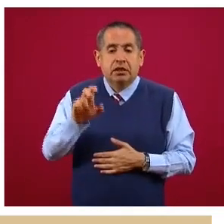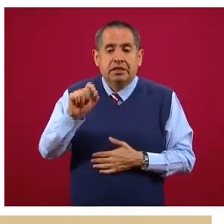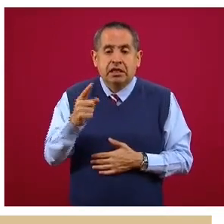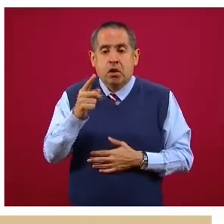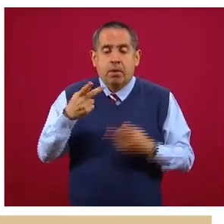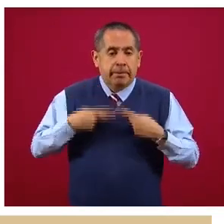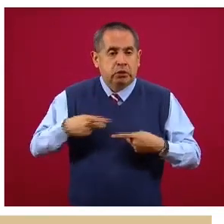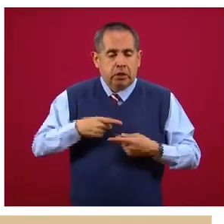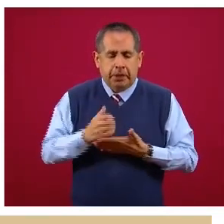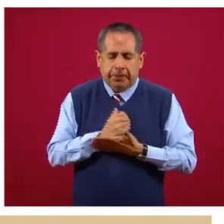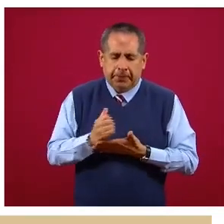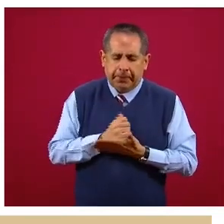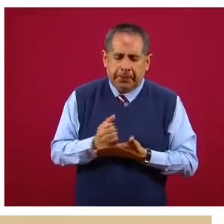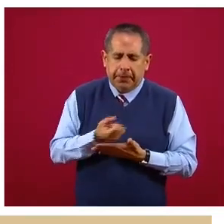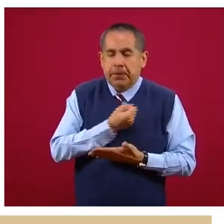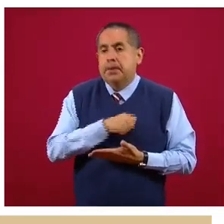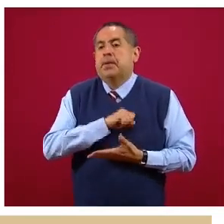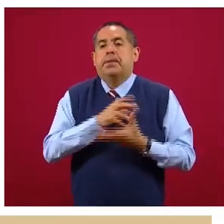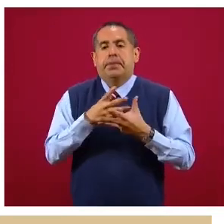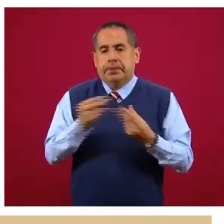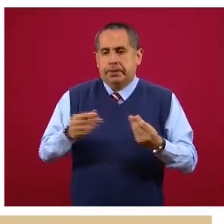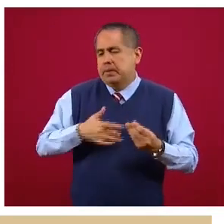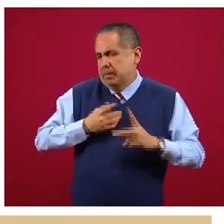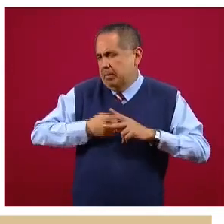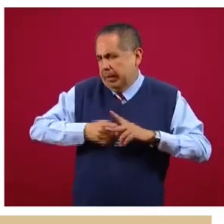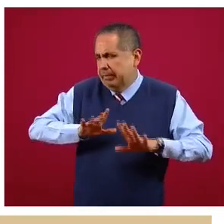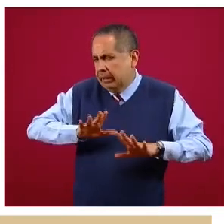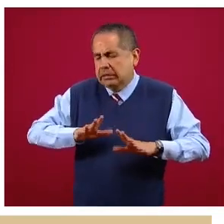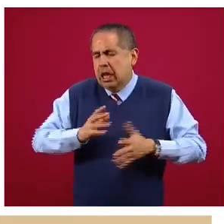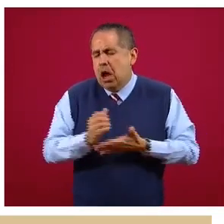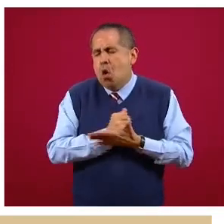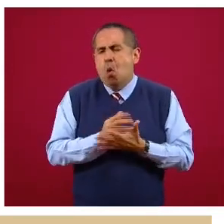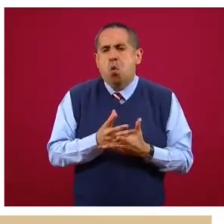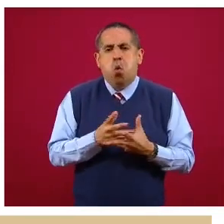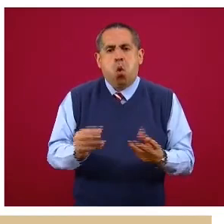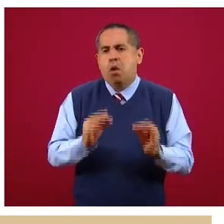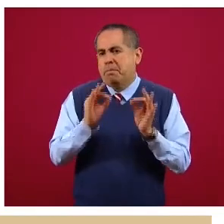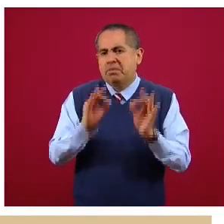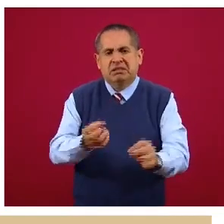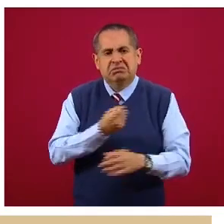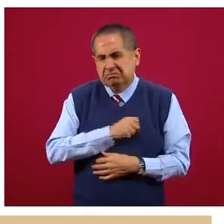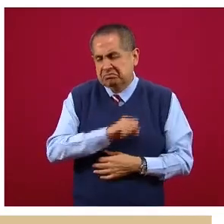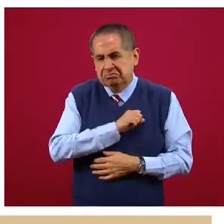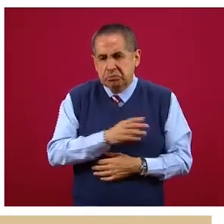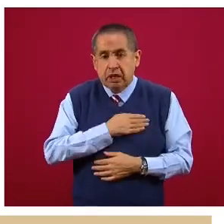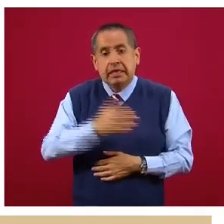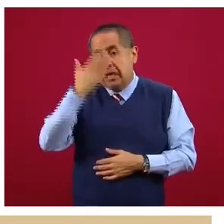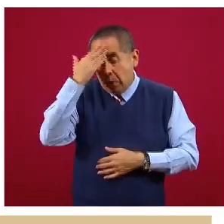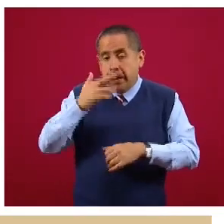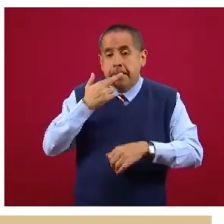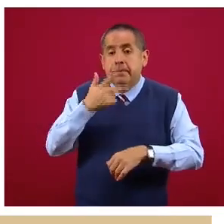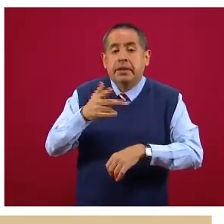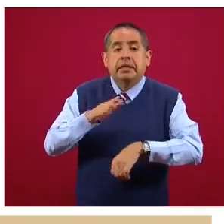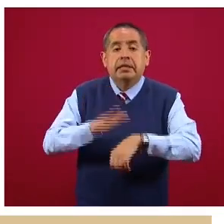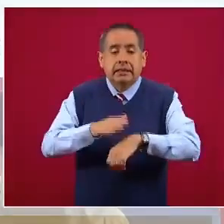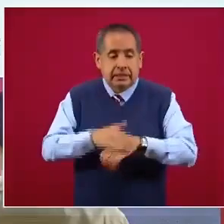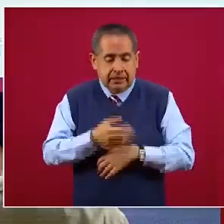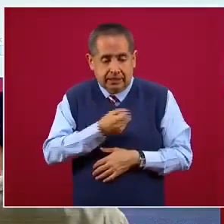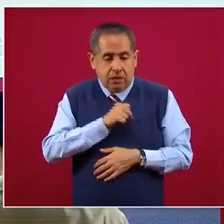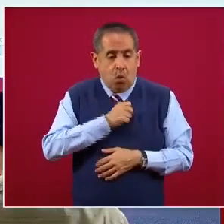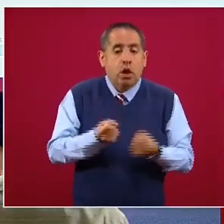35.331 que han sido recuperados, que se estima han sido recuperadas. Recordar que definimos la recuperación a partir de los